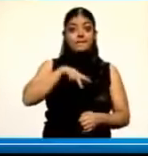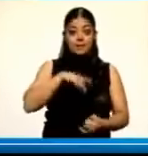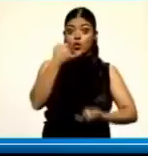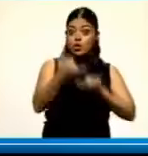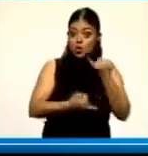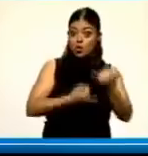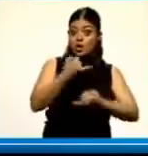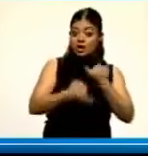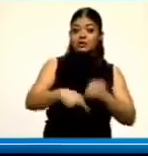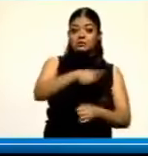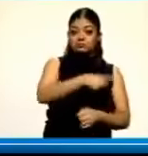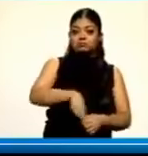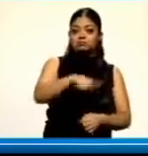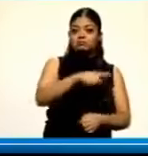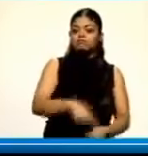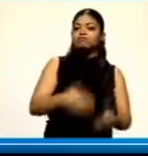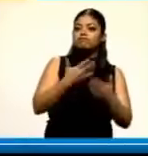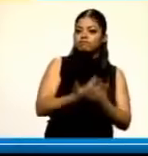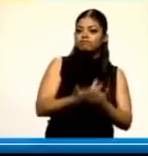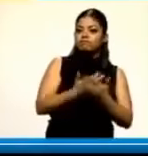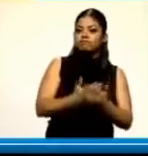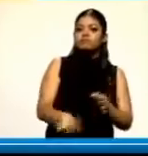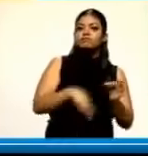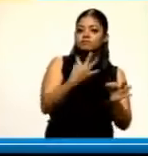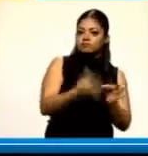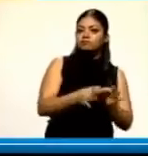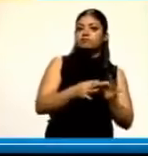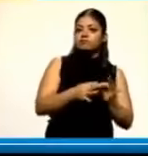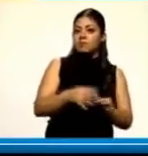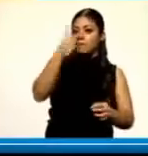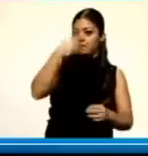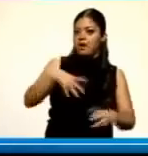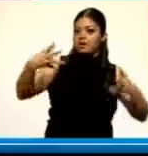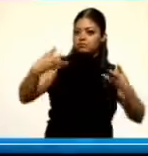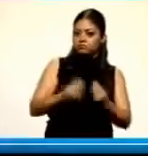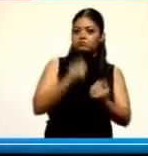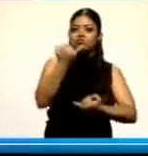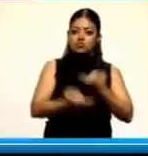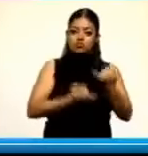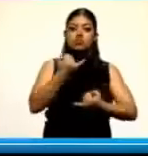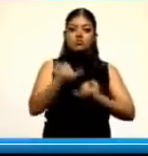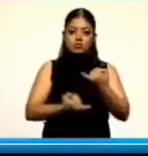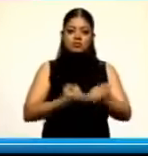juguetes esperando, listos para jugar.